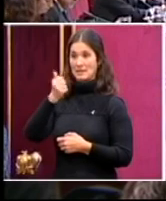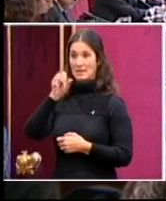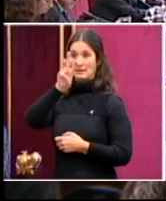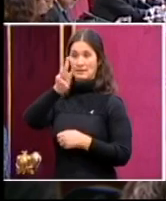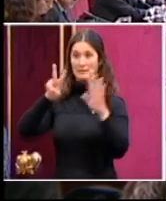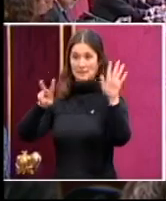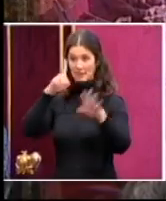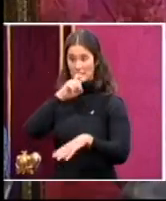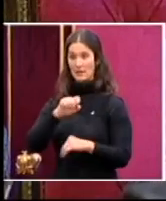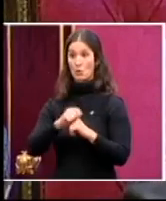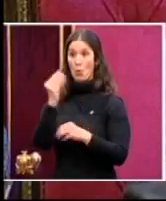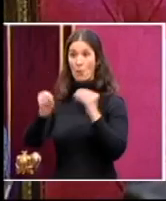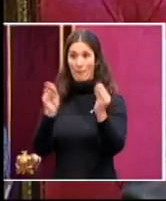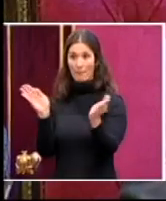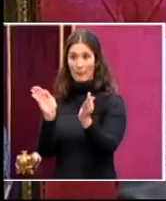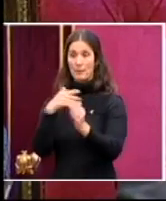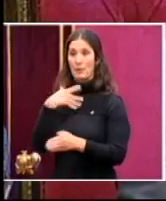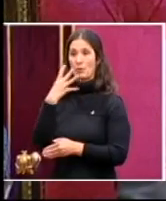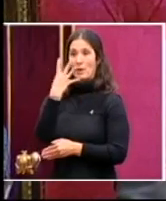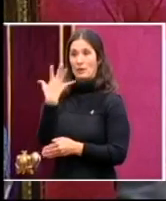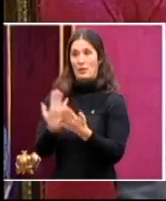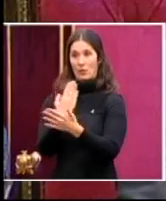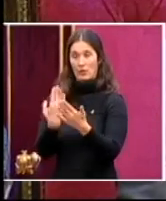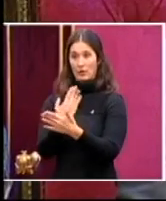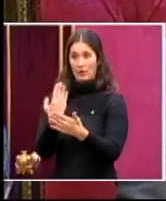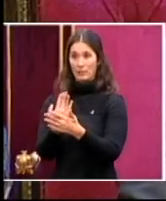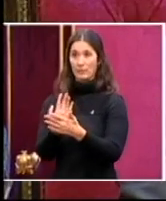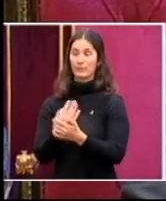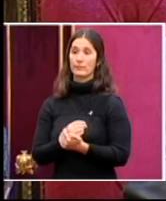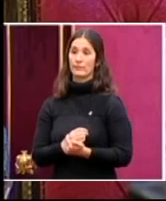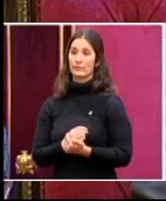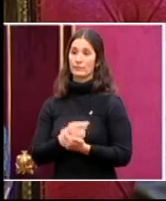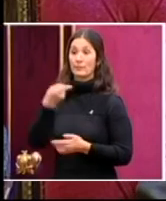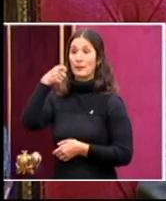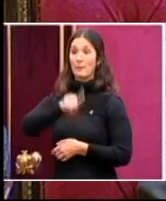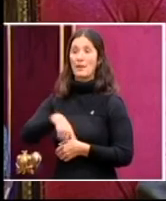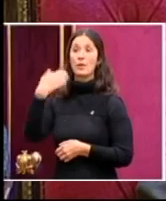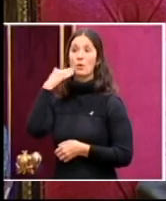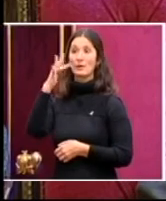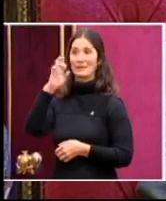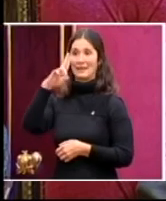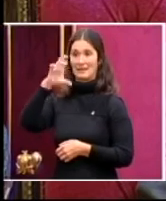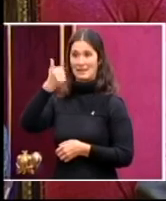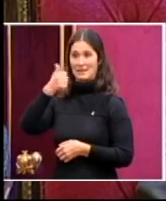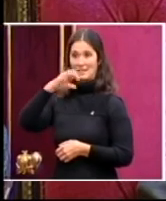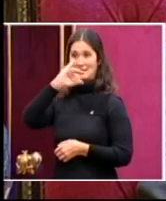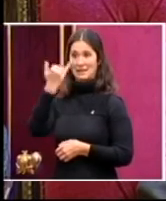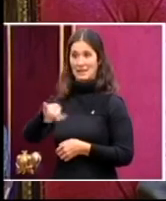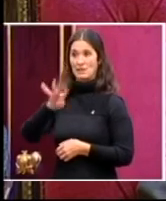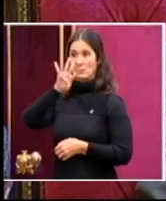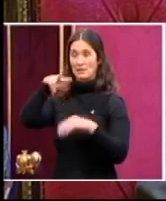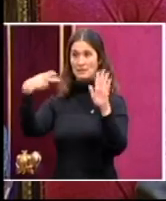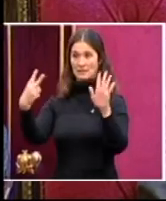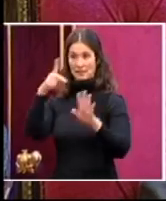37 años, un bebé de 45 días. En el mes de julio, Teresa Sánchez Navarro, de 47 años,